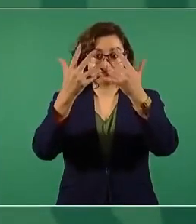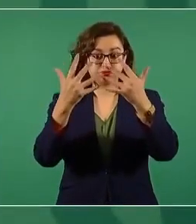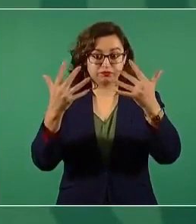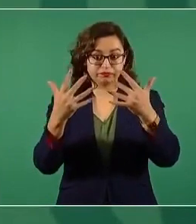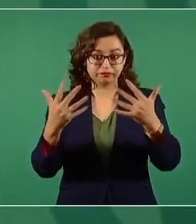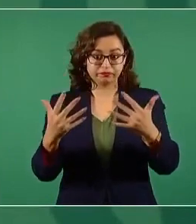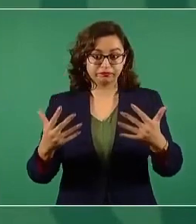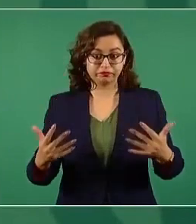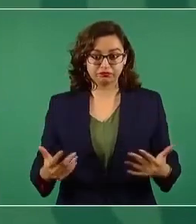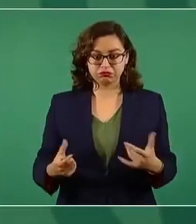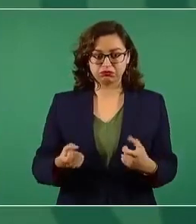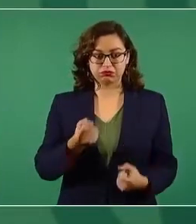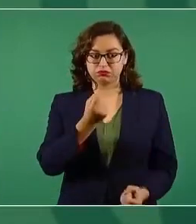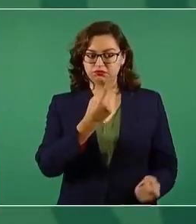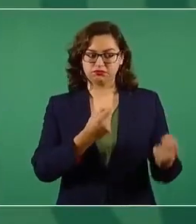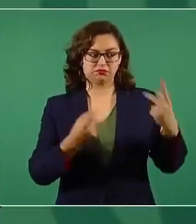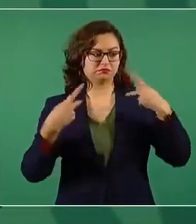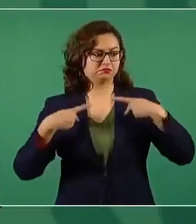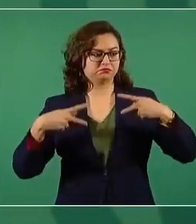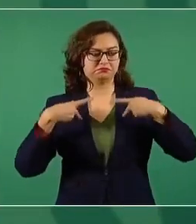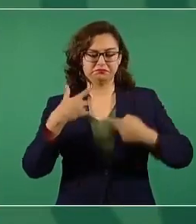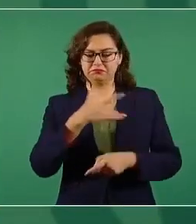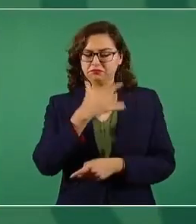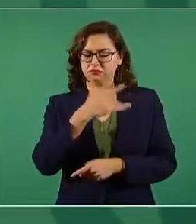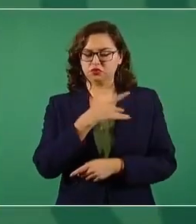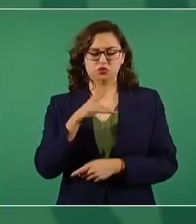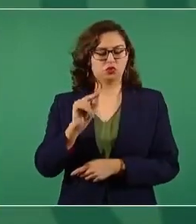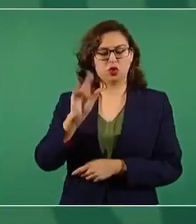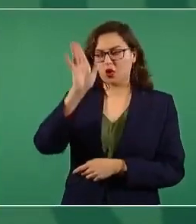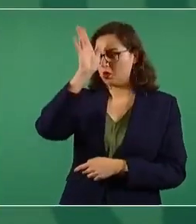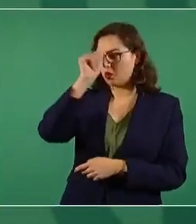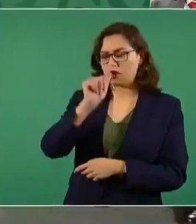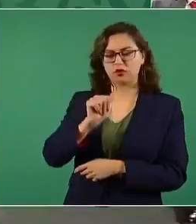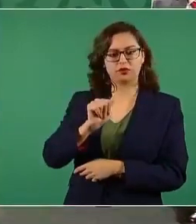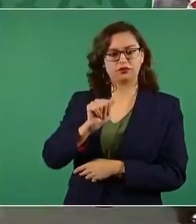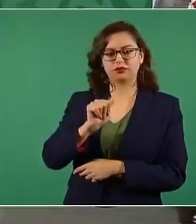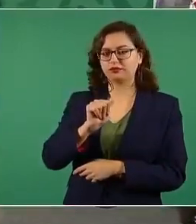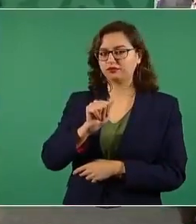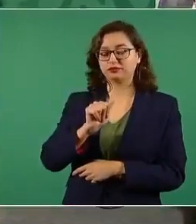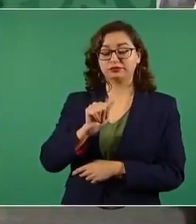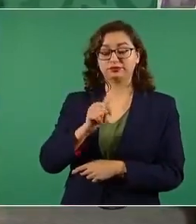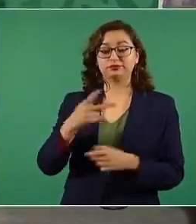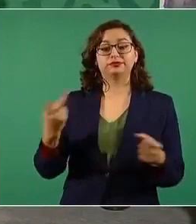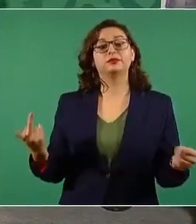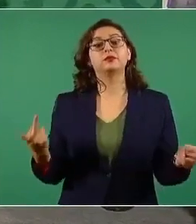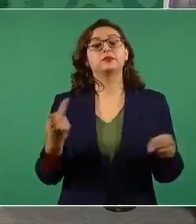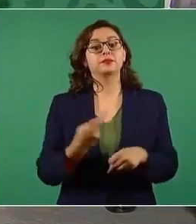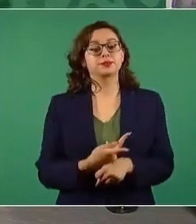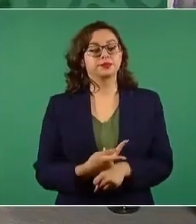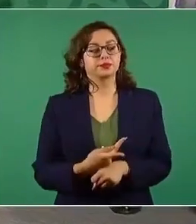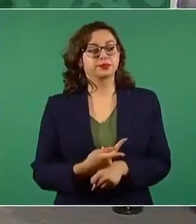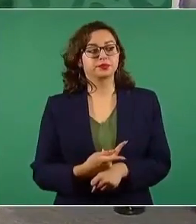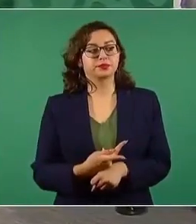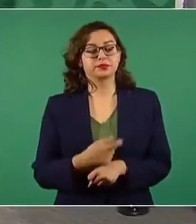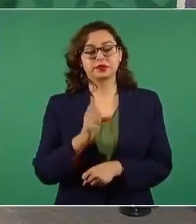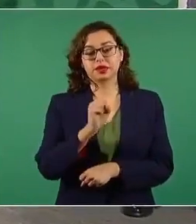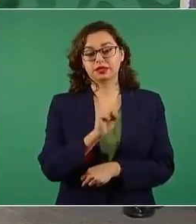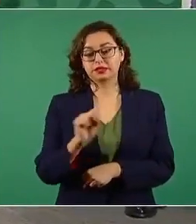discrepancias. La Secretaría de Salud sostuvo desde el principio que